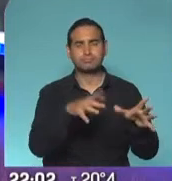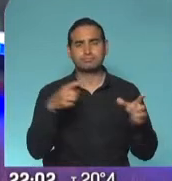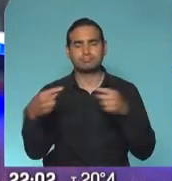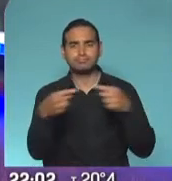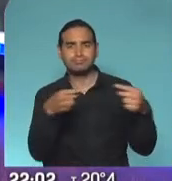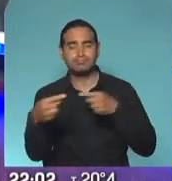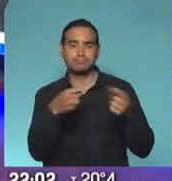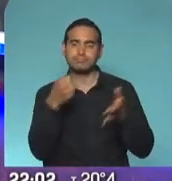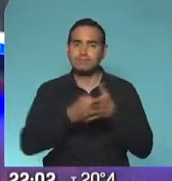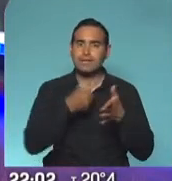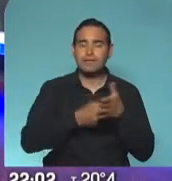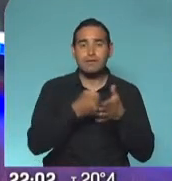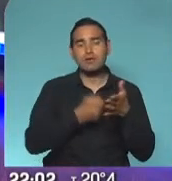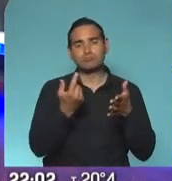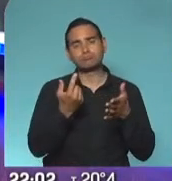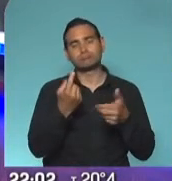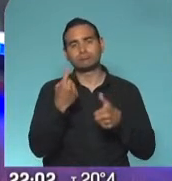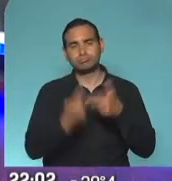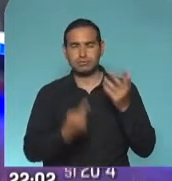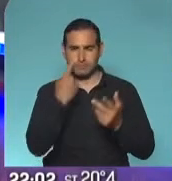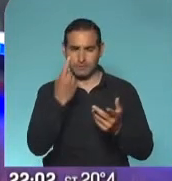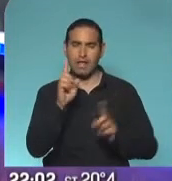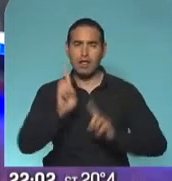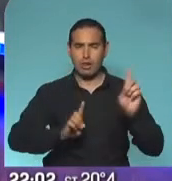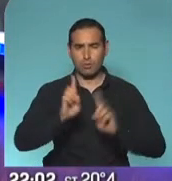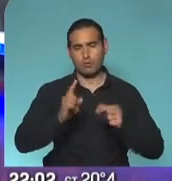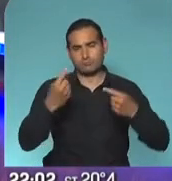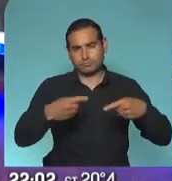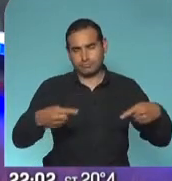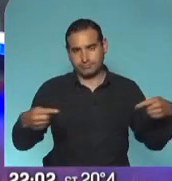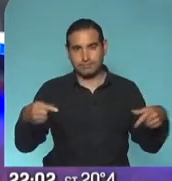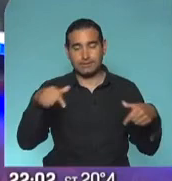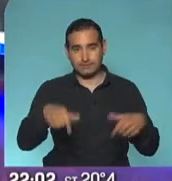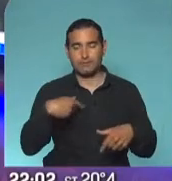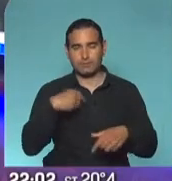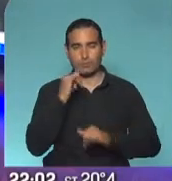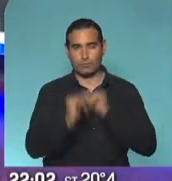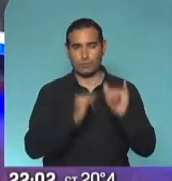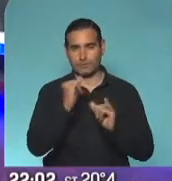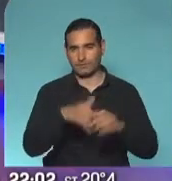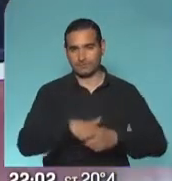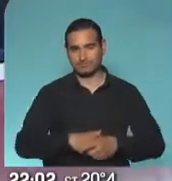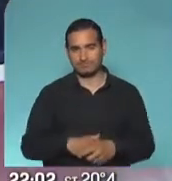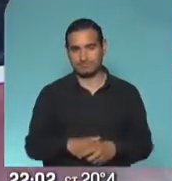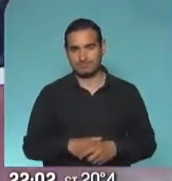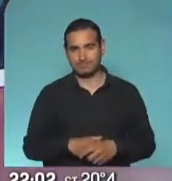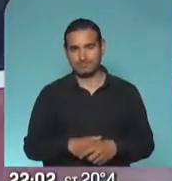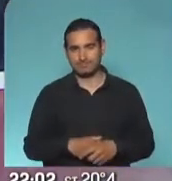de desafíos. Entre otras, estas son algunas de las cosas que pasaron y a las que nos vamos a referir en este programa.